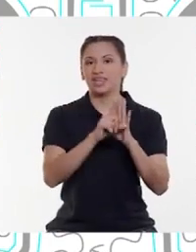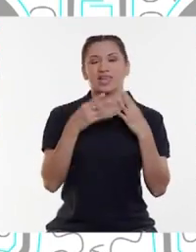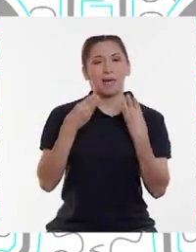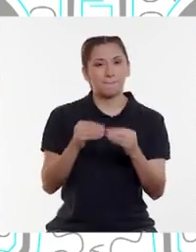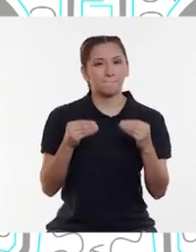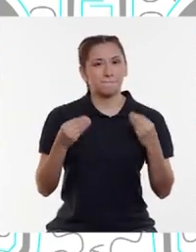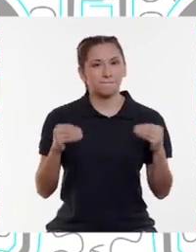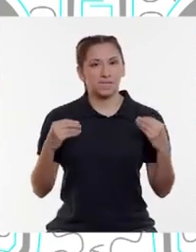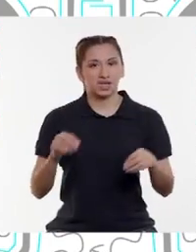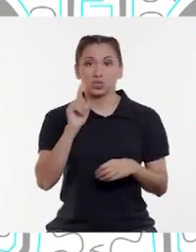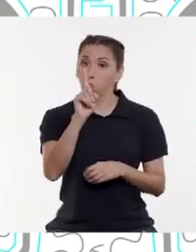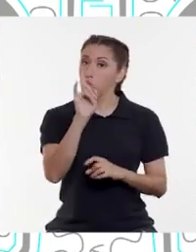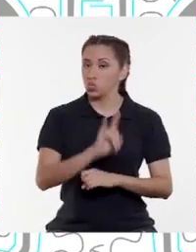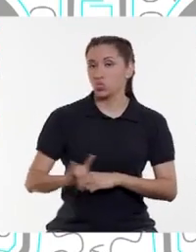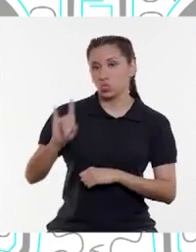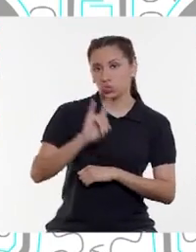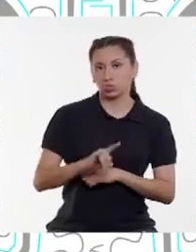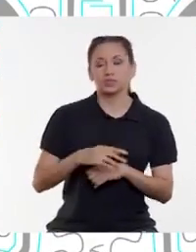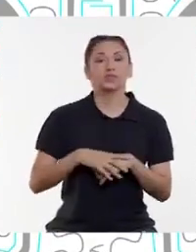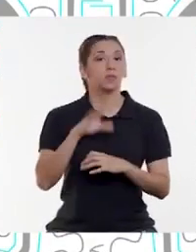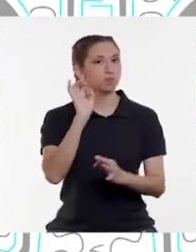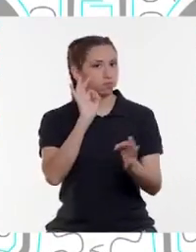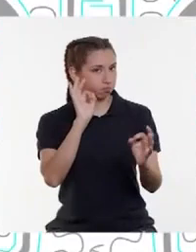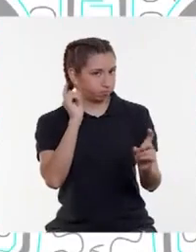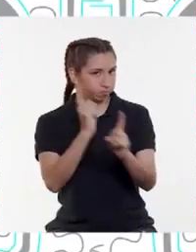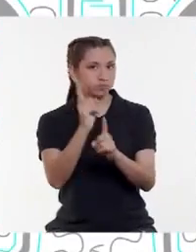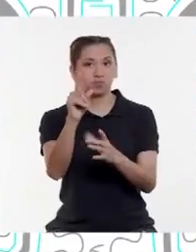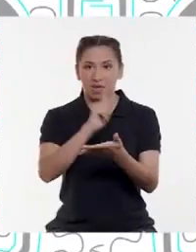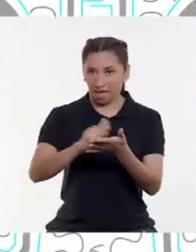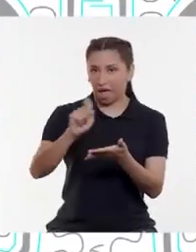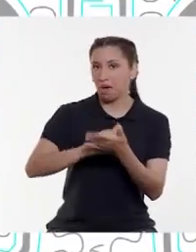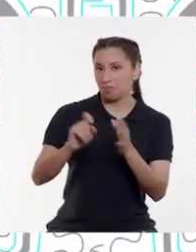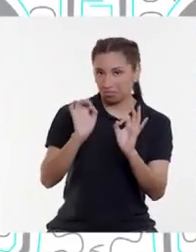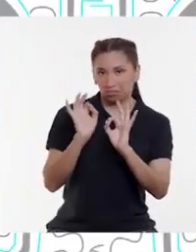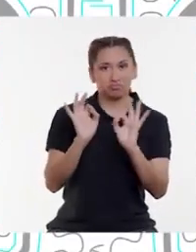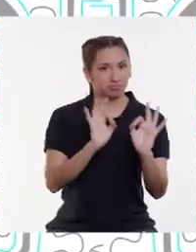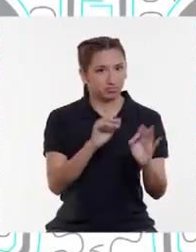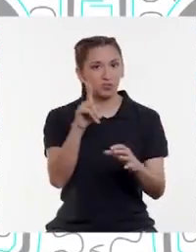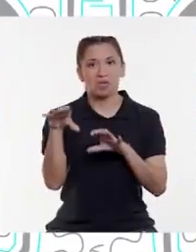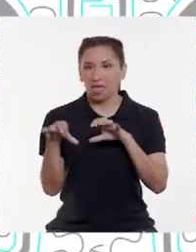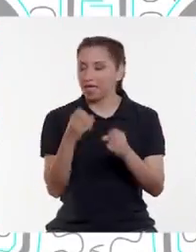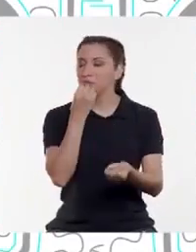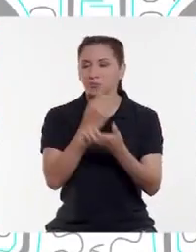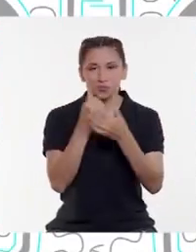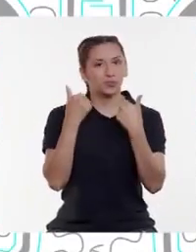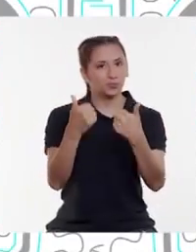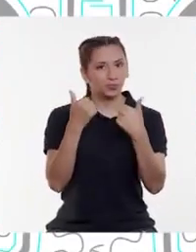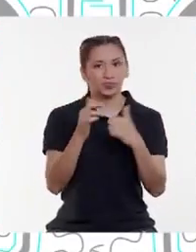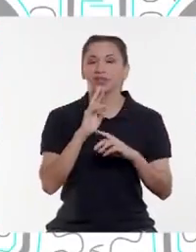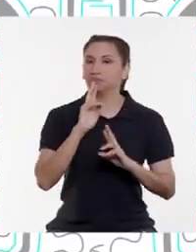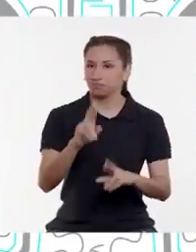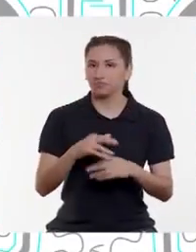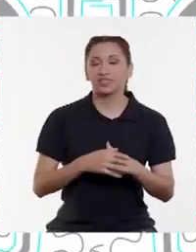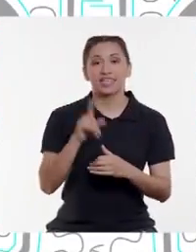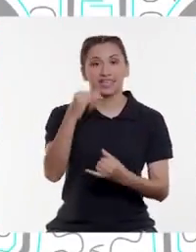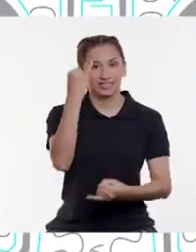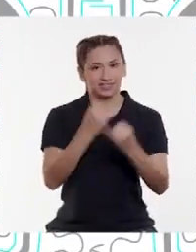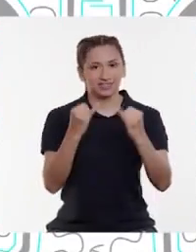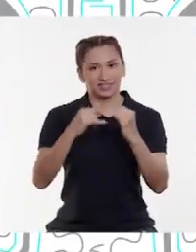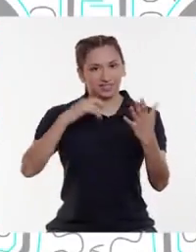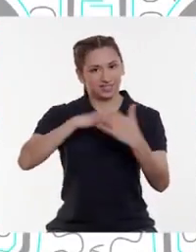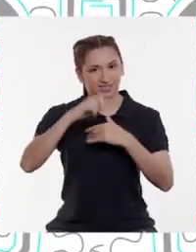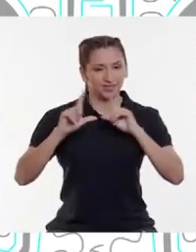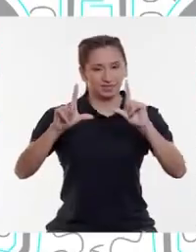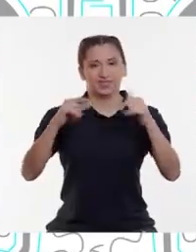la ley de plástico de un solo uso. ¡Excelentes apuntes, chicas y chicos! ¡Lo han hecho muy bien! Con eso llegamos